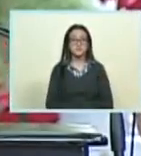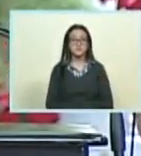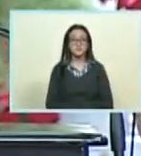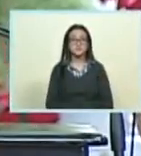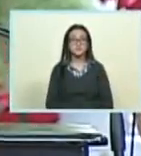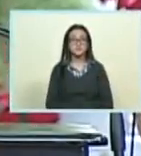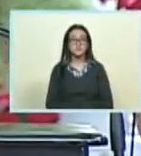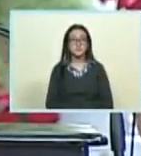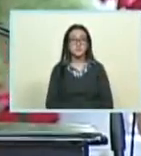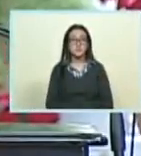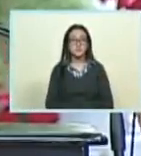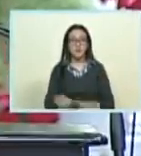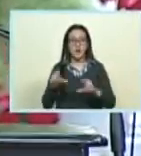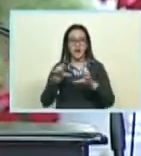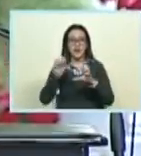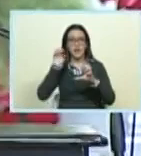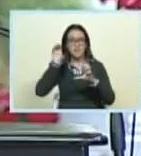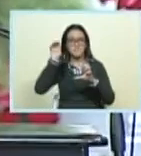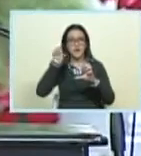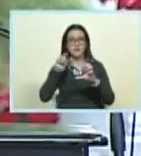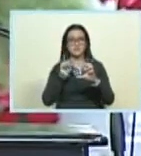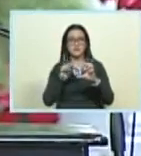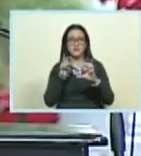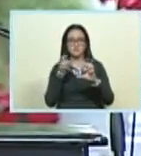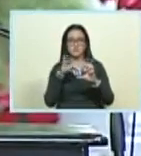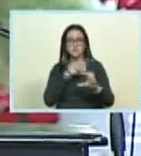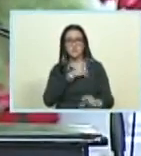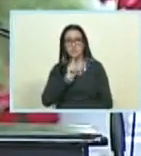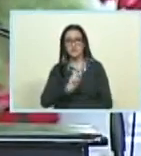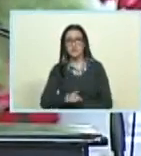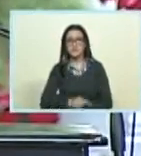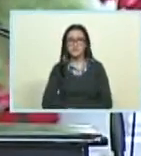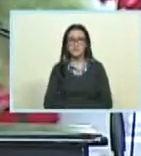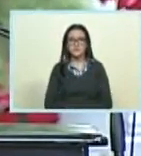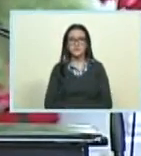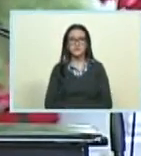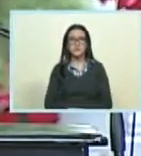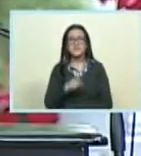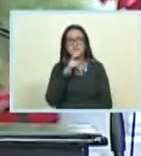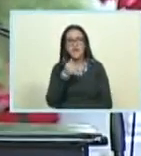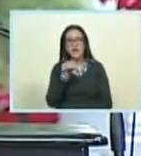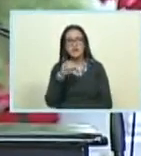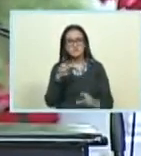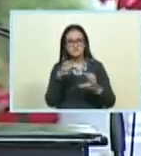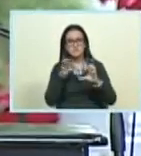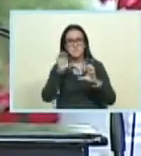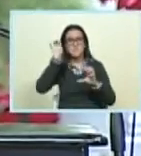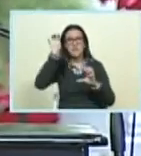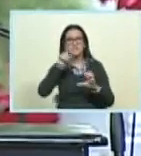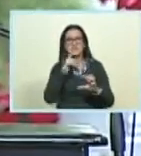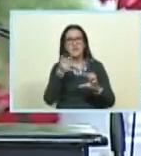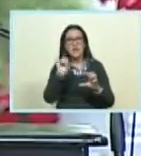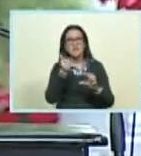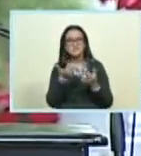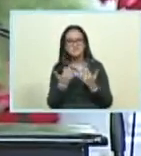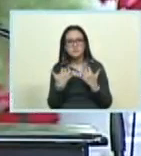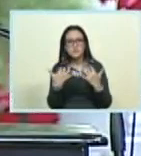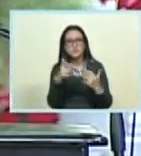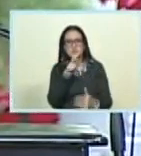Con el carnet de la patria en la mano. ¿Quiénes tienen carnet de la patria?